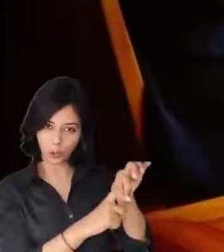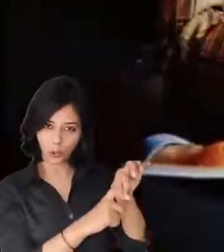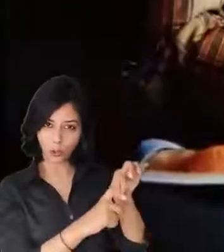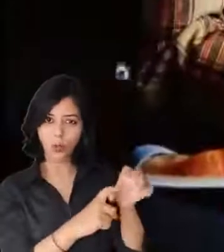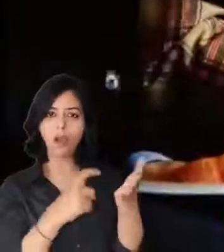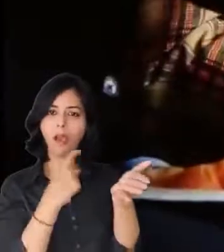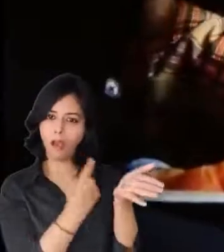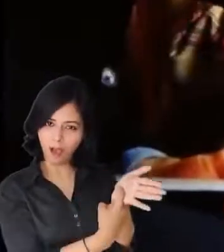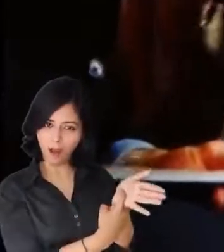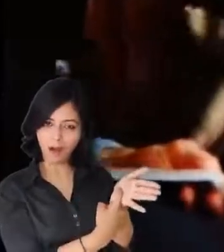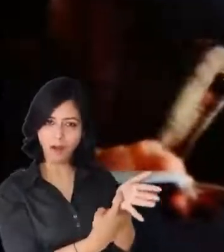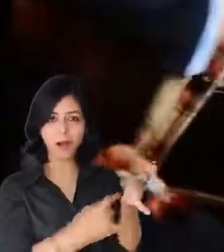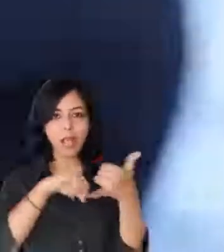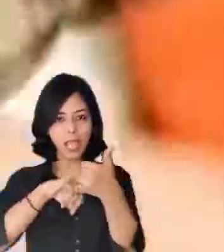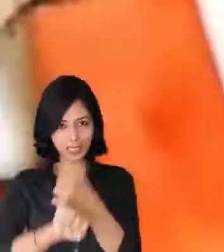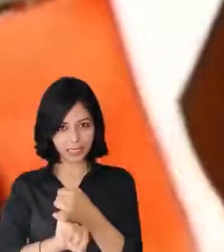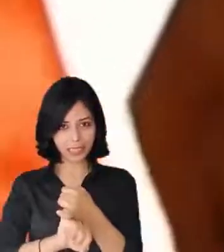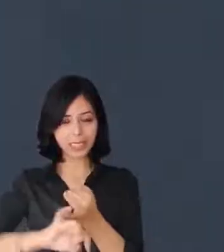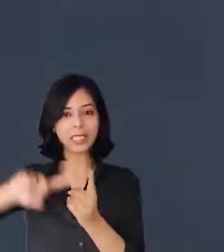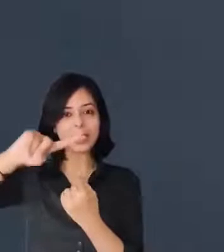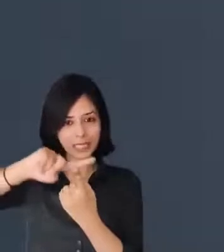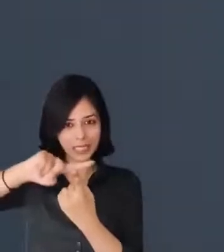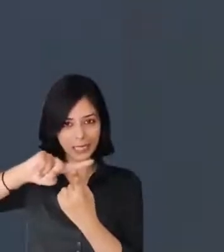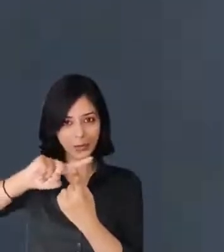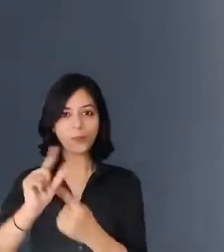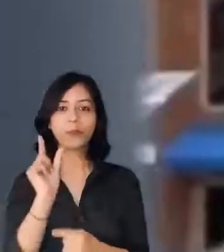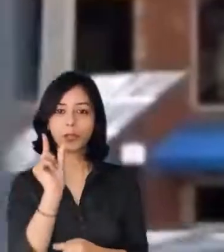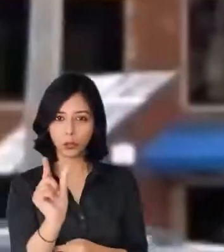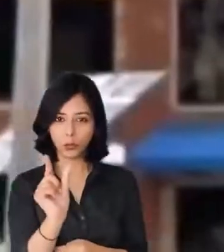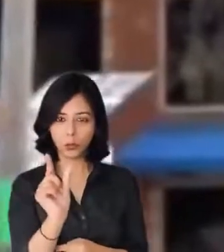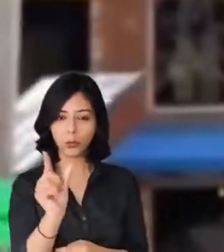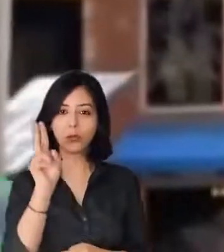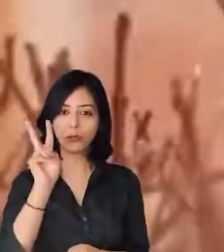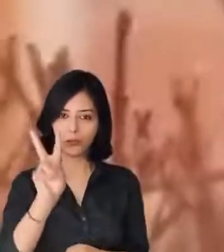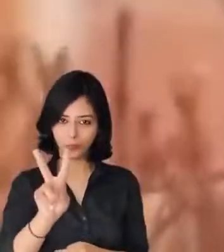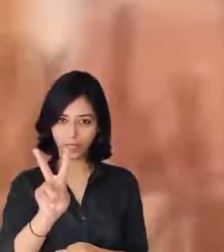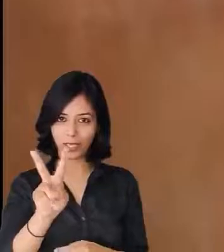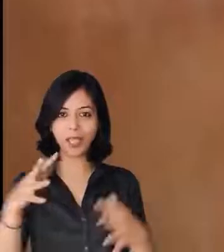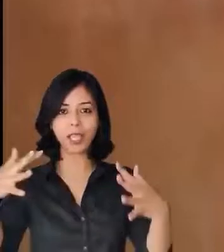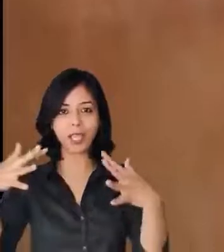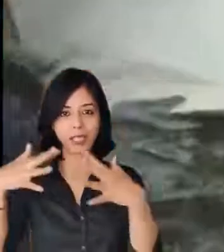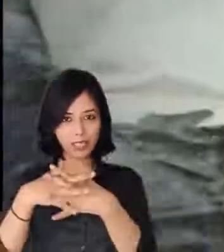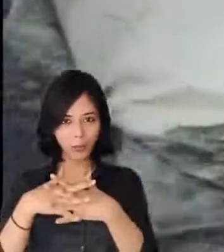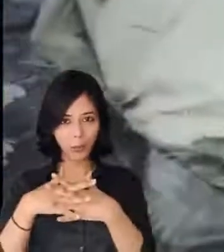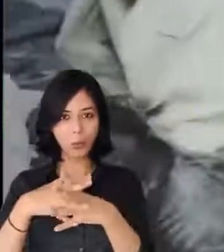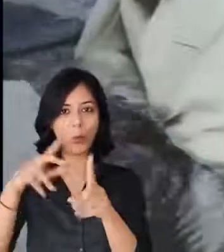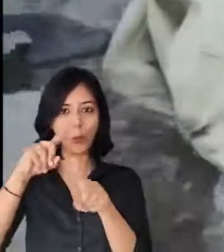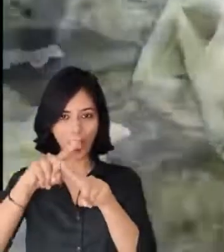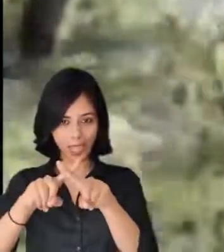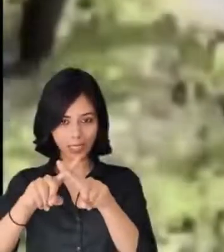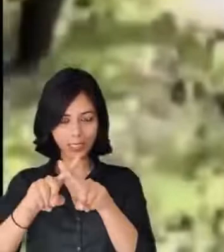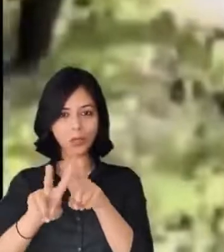haber tenido los investigadores se disipó cuando descubrieron que ambos jóvenes habían estado en la escuela la mañana en que había ocurrido